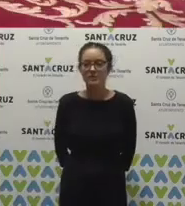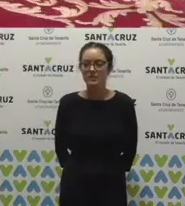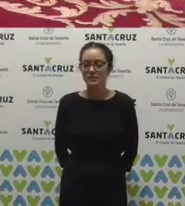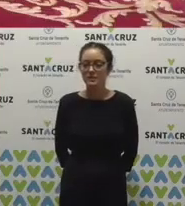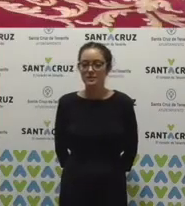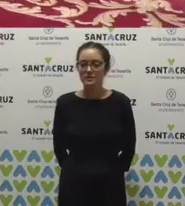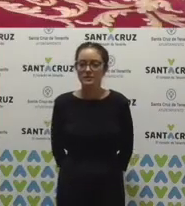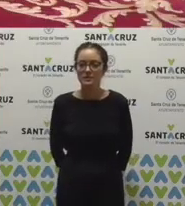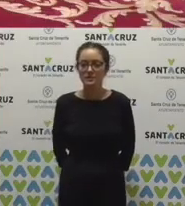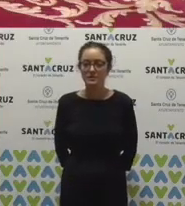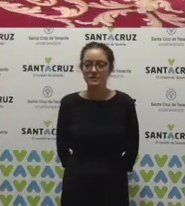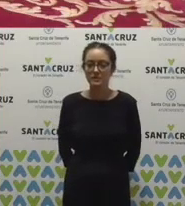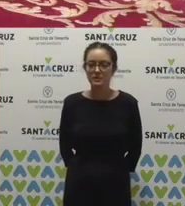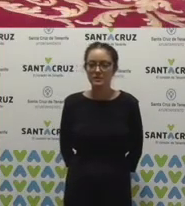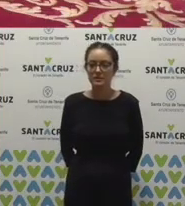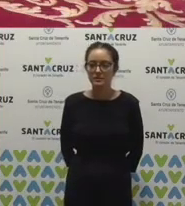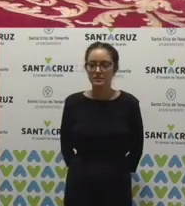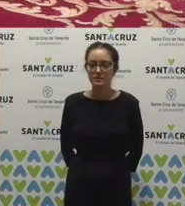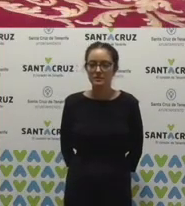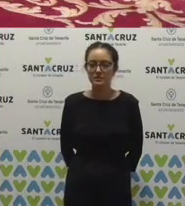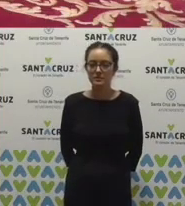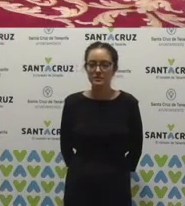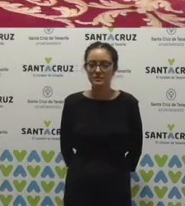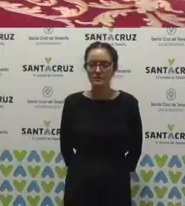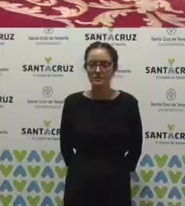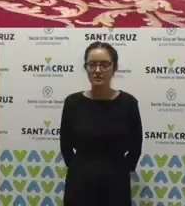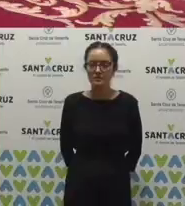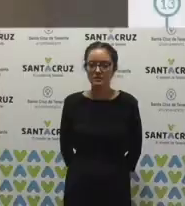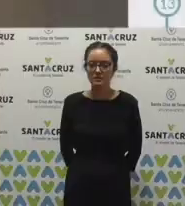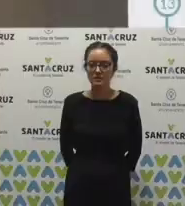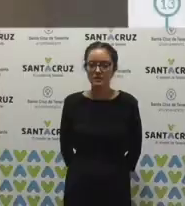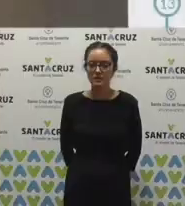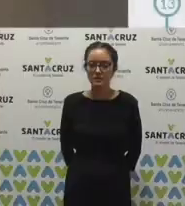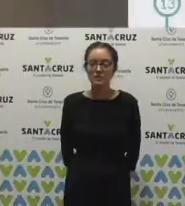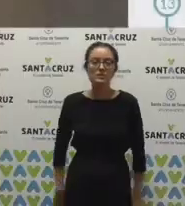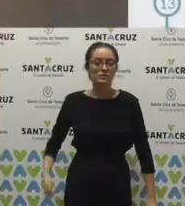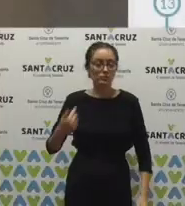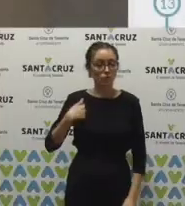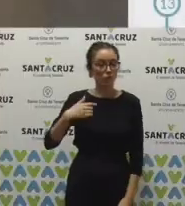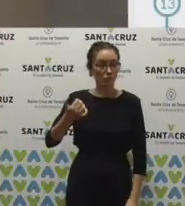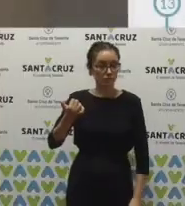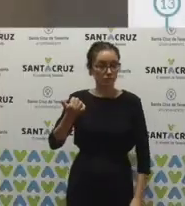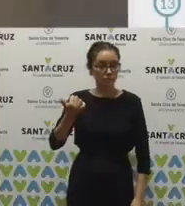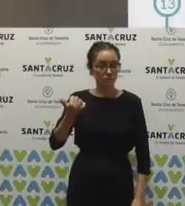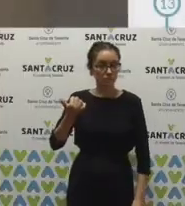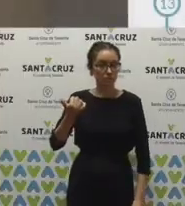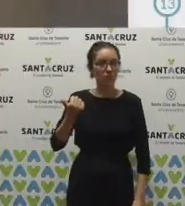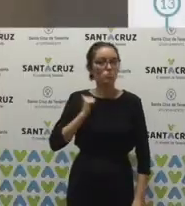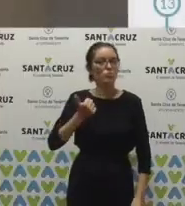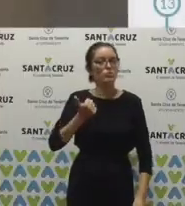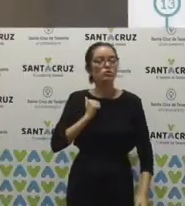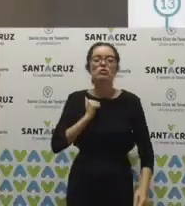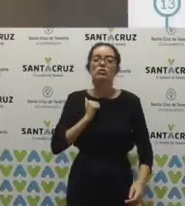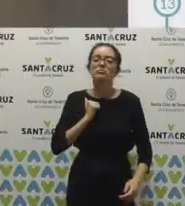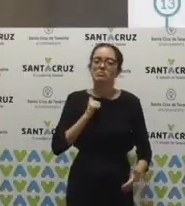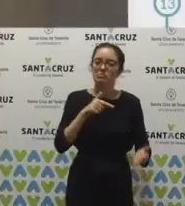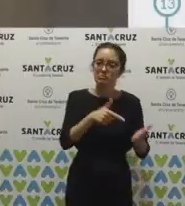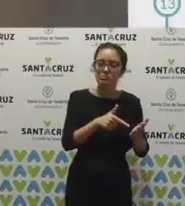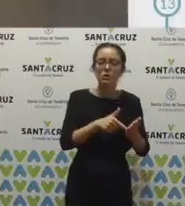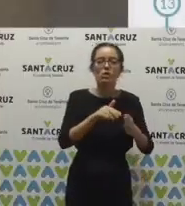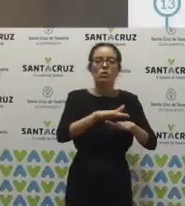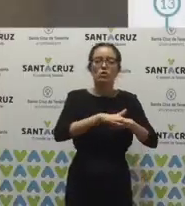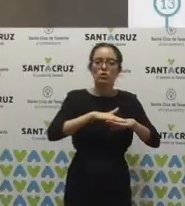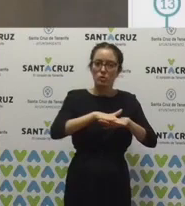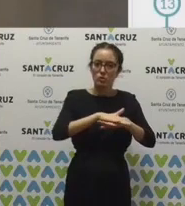y vamos a votar a favor de expansión y aprovechar para insistirle al gobierno que por favor